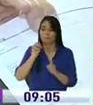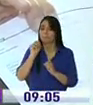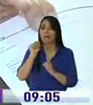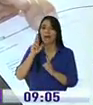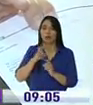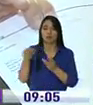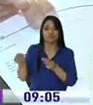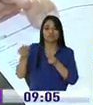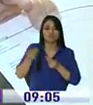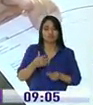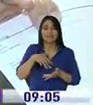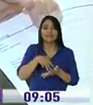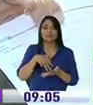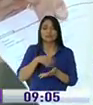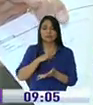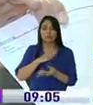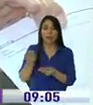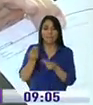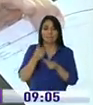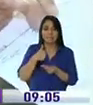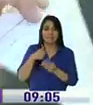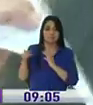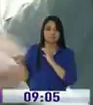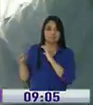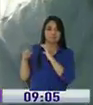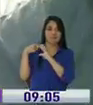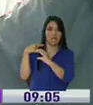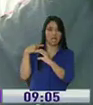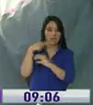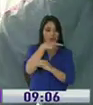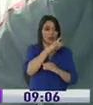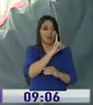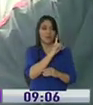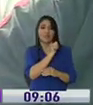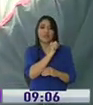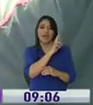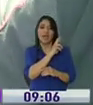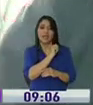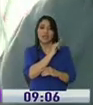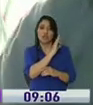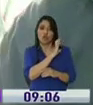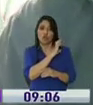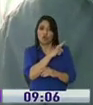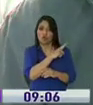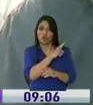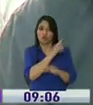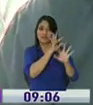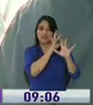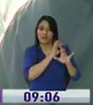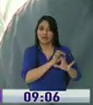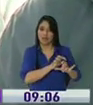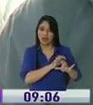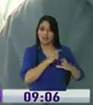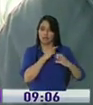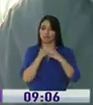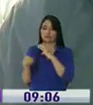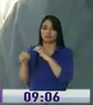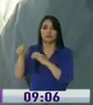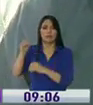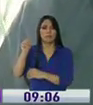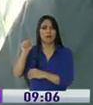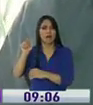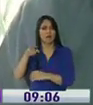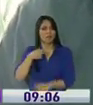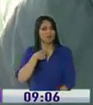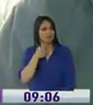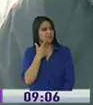supuestos estudios a mí y este email el señor Darío Tapia le reenvía al señor Mauro Terán. Lo que nos preguntamos es